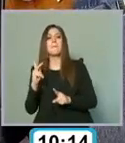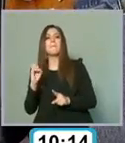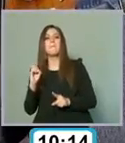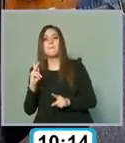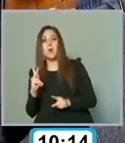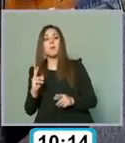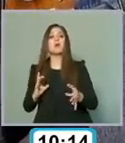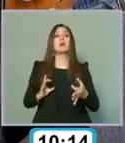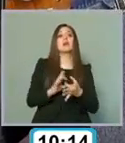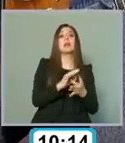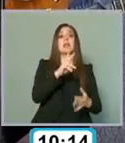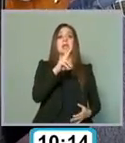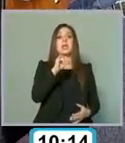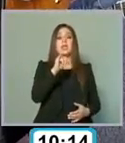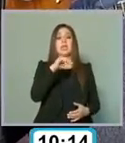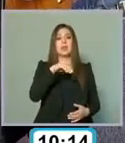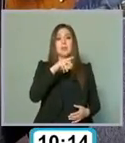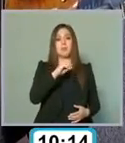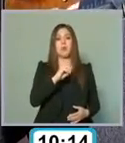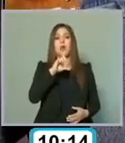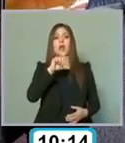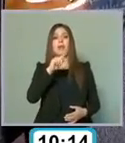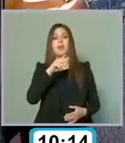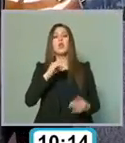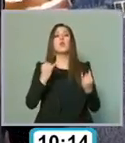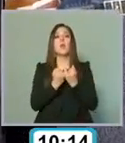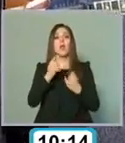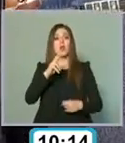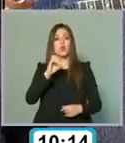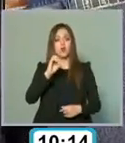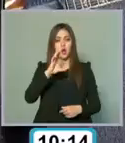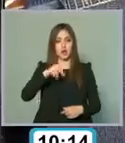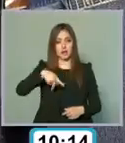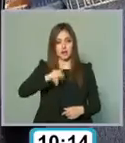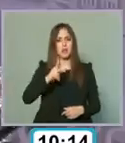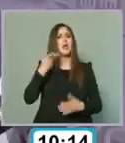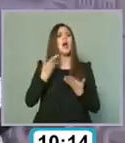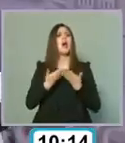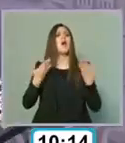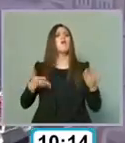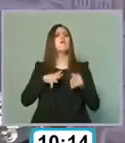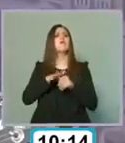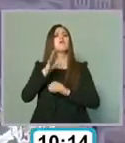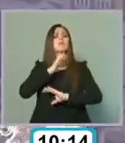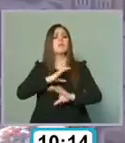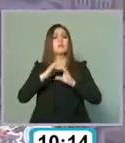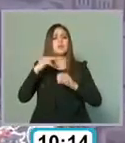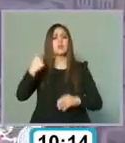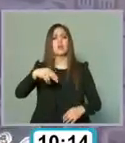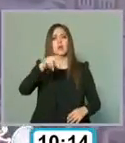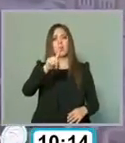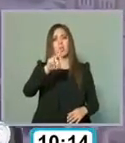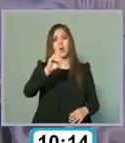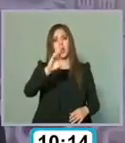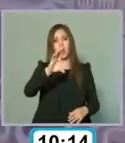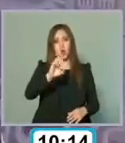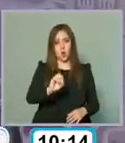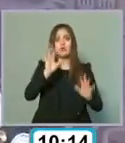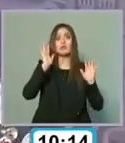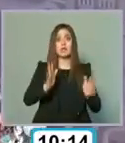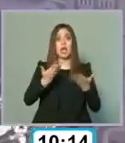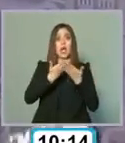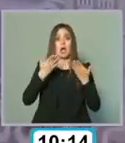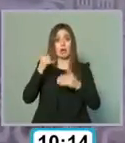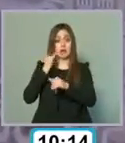ritmos latinos y toda la energía del rock. Y ahorita, ¿qué sencillo nos van a interpretar, muchachos? Ahorita vamos a interpretar Loco, que ya está en todas las plataformas